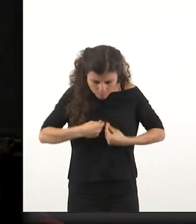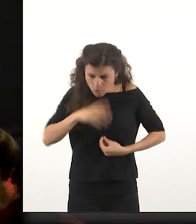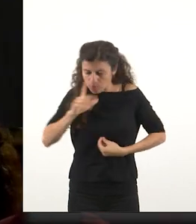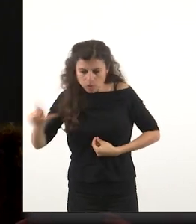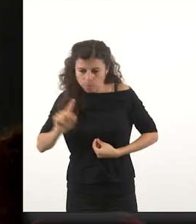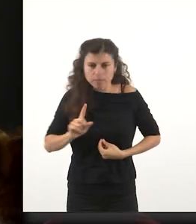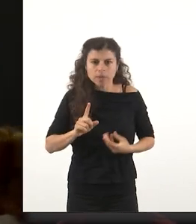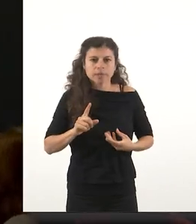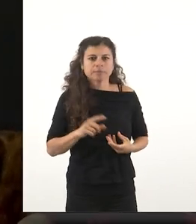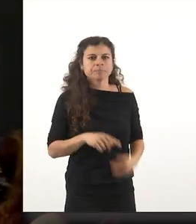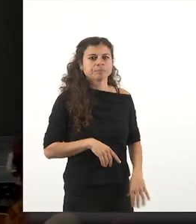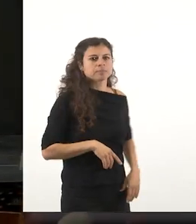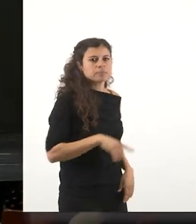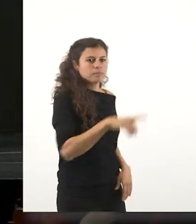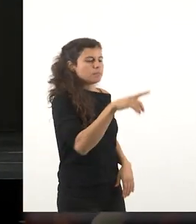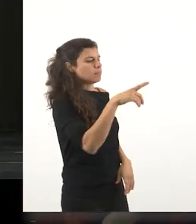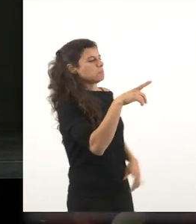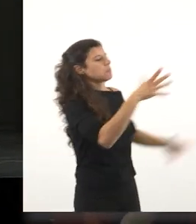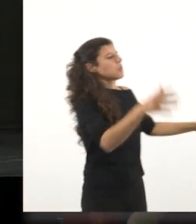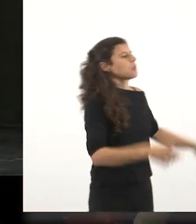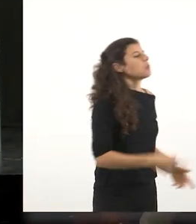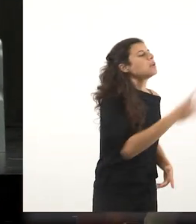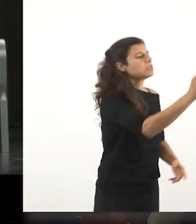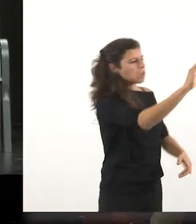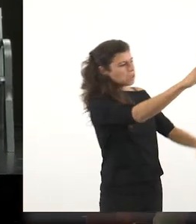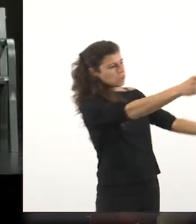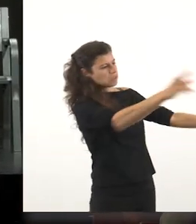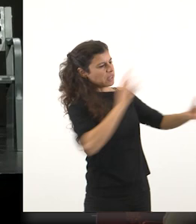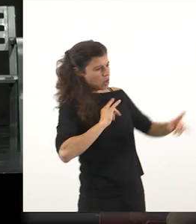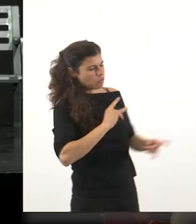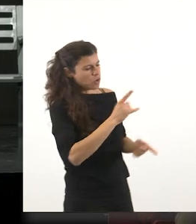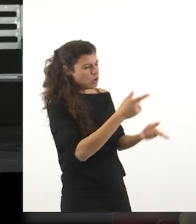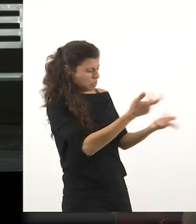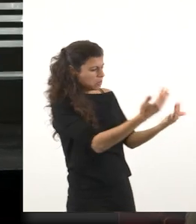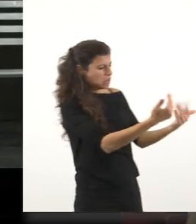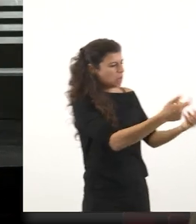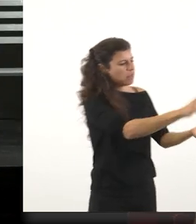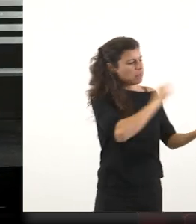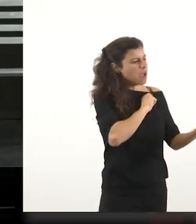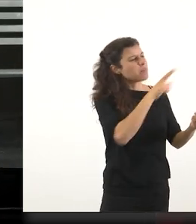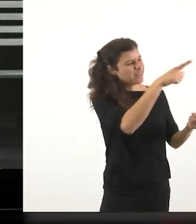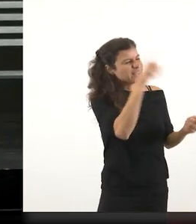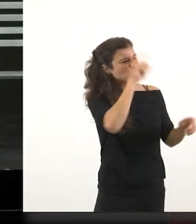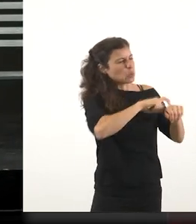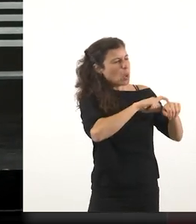shh, vamos, los huevos. Pásame el teléfono del psicólogo ese, primo, el del hombre maltratado. Venga, hasta